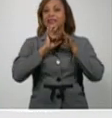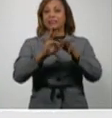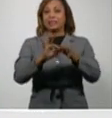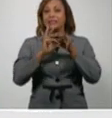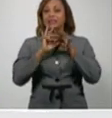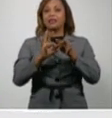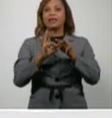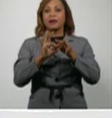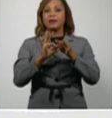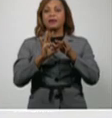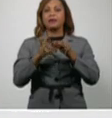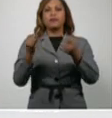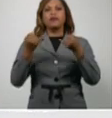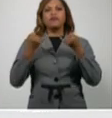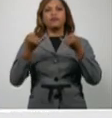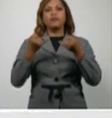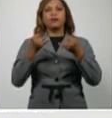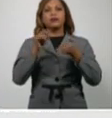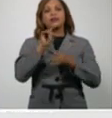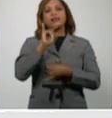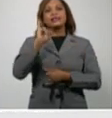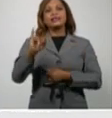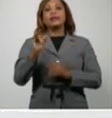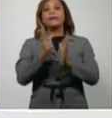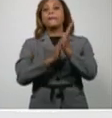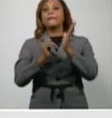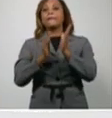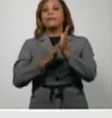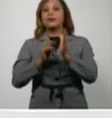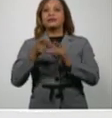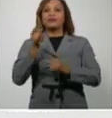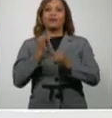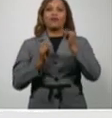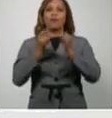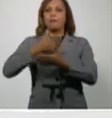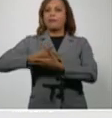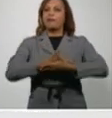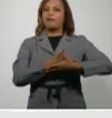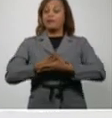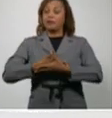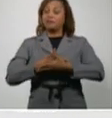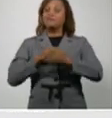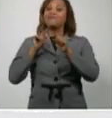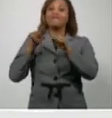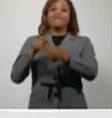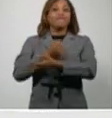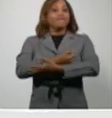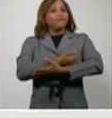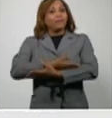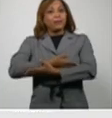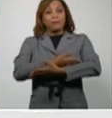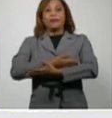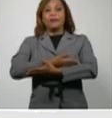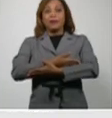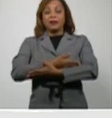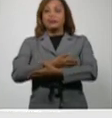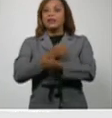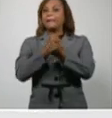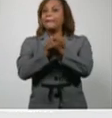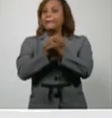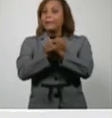compañeros, de 6 meses de edad, que es muy riesgoso, reitero, es de las cosas riesgosas que tenemos.